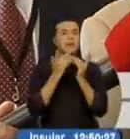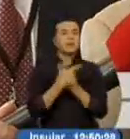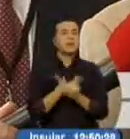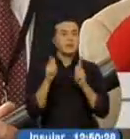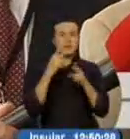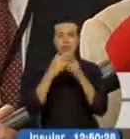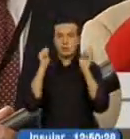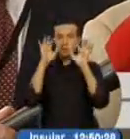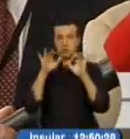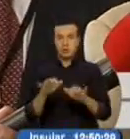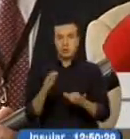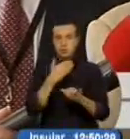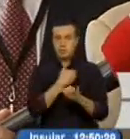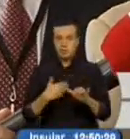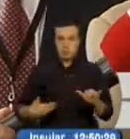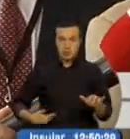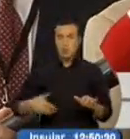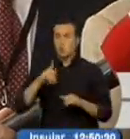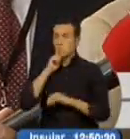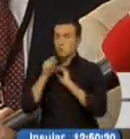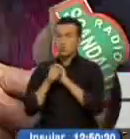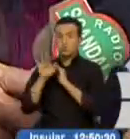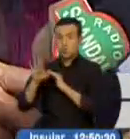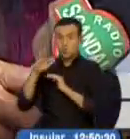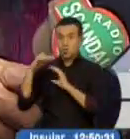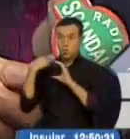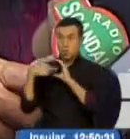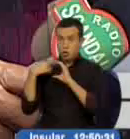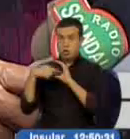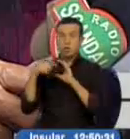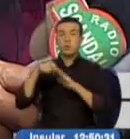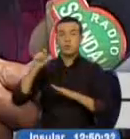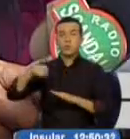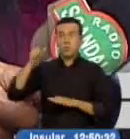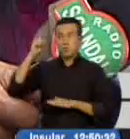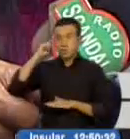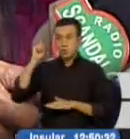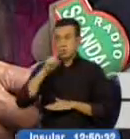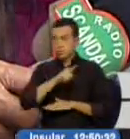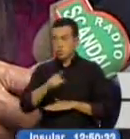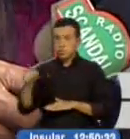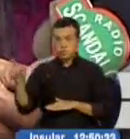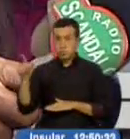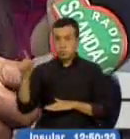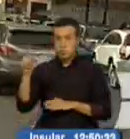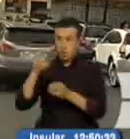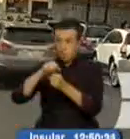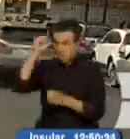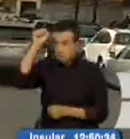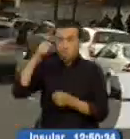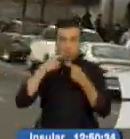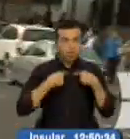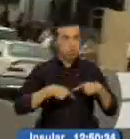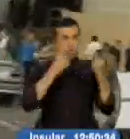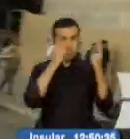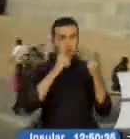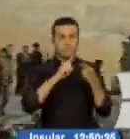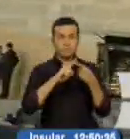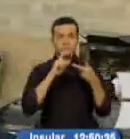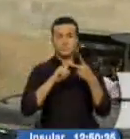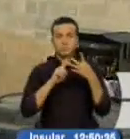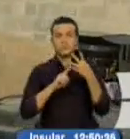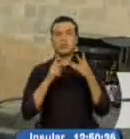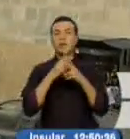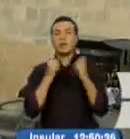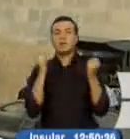ex secretario jurídico de la presidencia Alexis Mera y del procurador general del Estado Diego García. En la lista también constan los